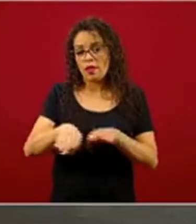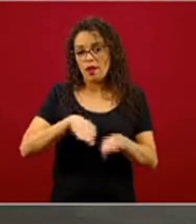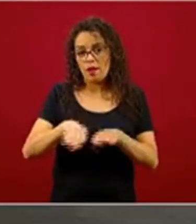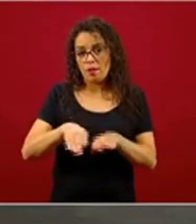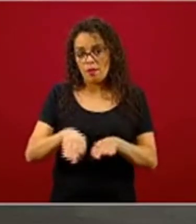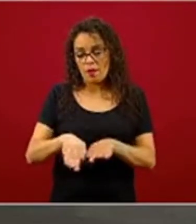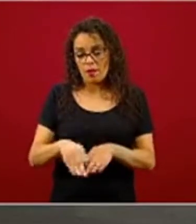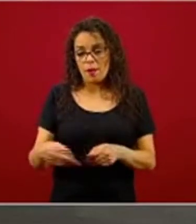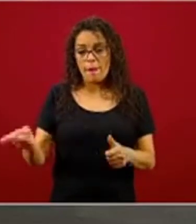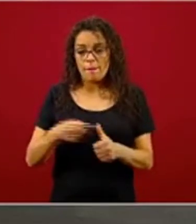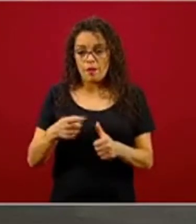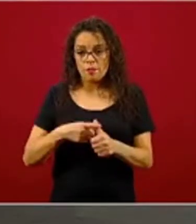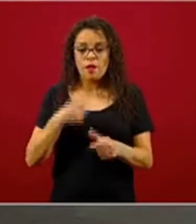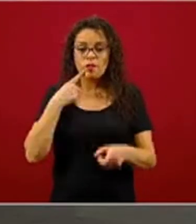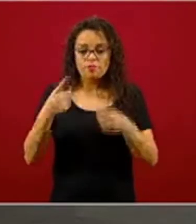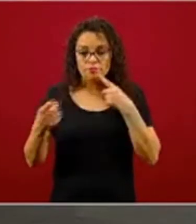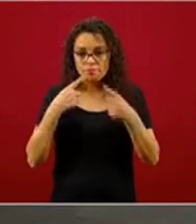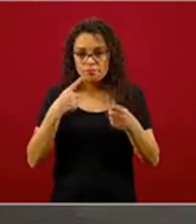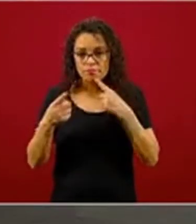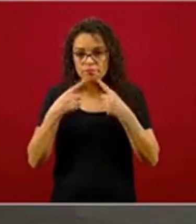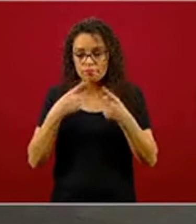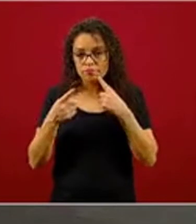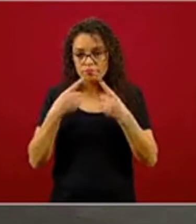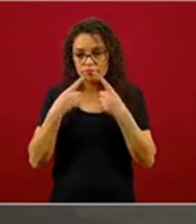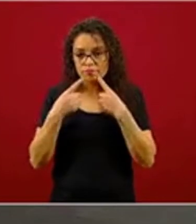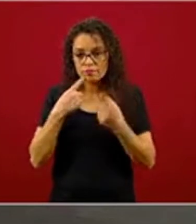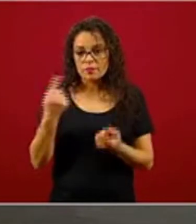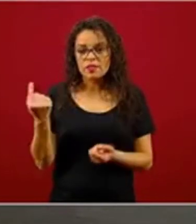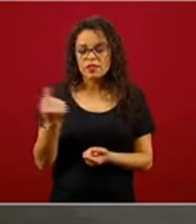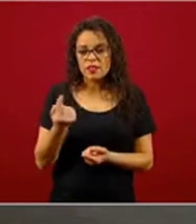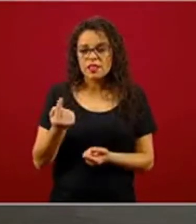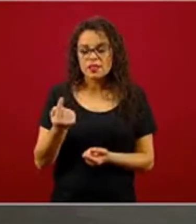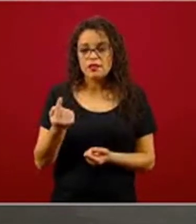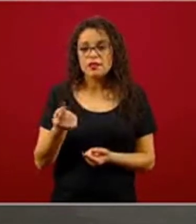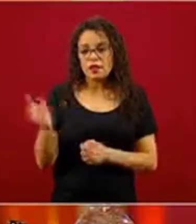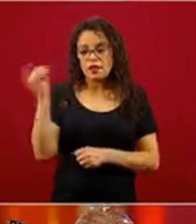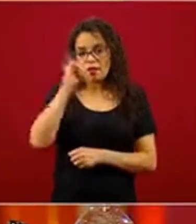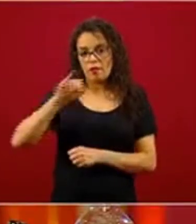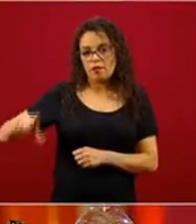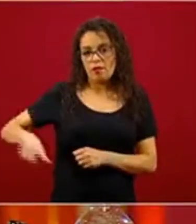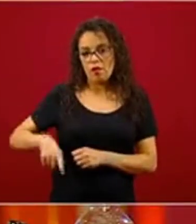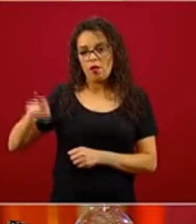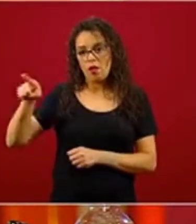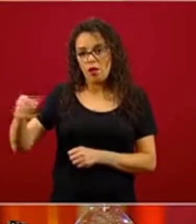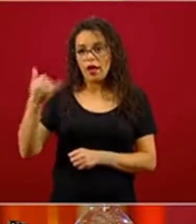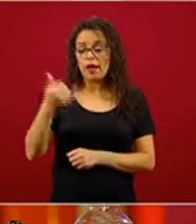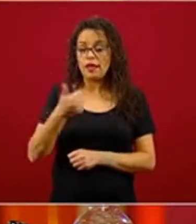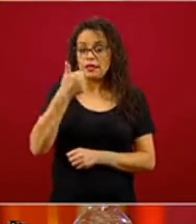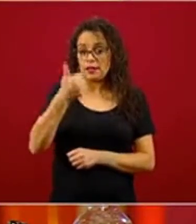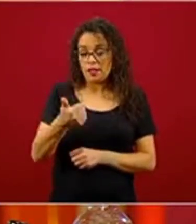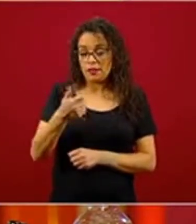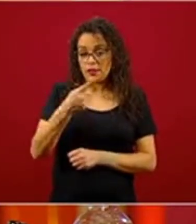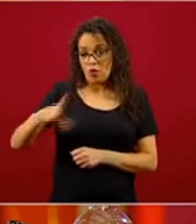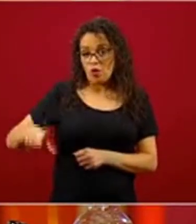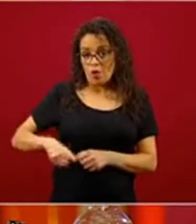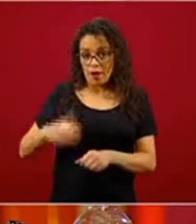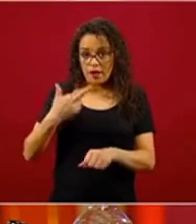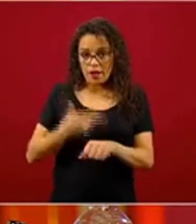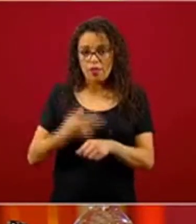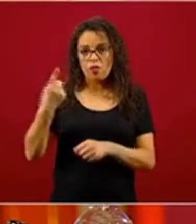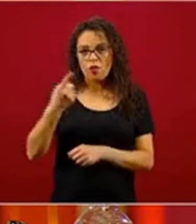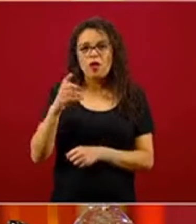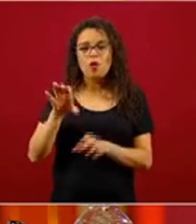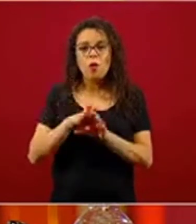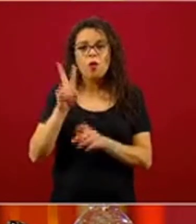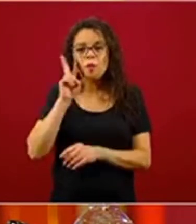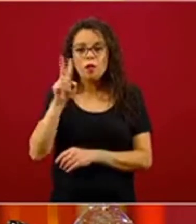diálogo, recabar la impresión que tienen en este momento la jefa de gobierno y los 6 gobernadores, y buscar